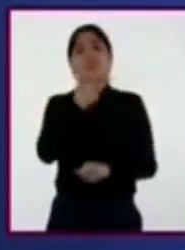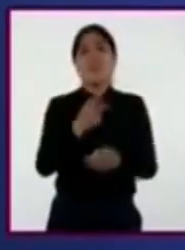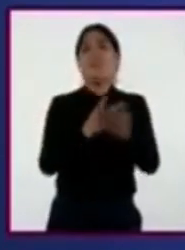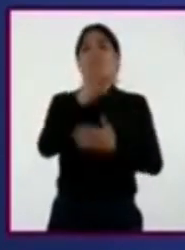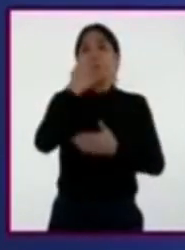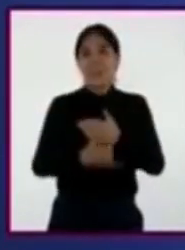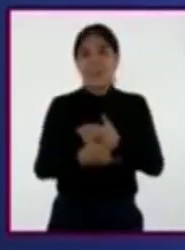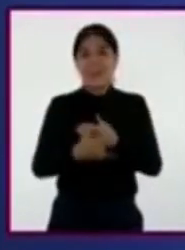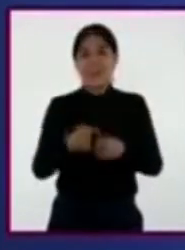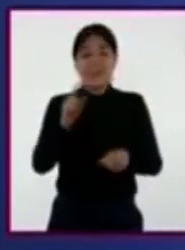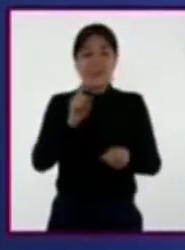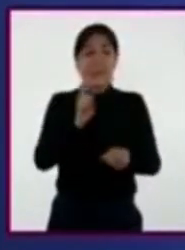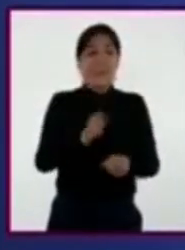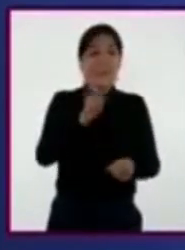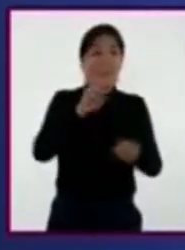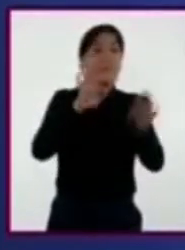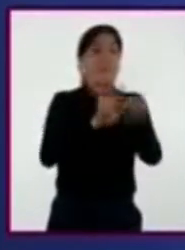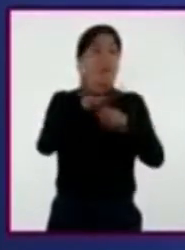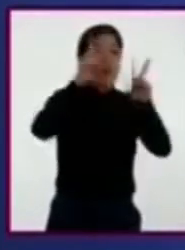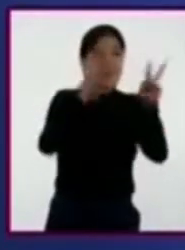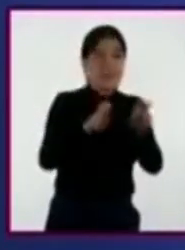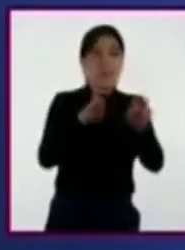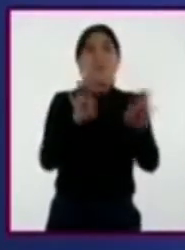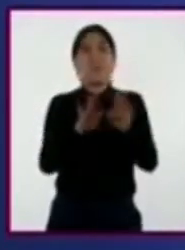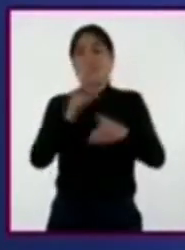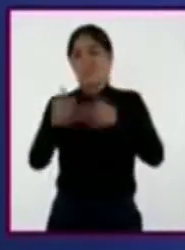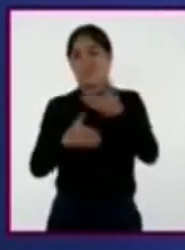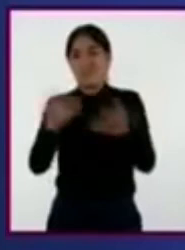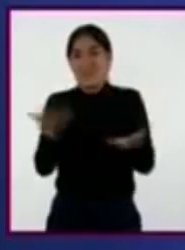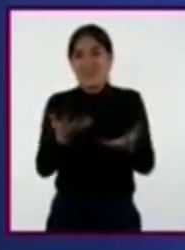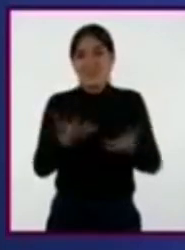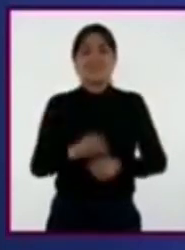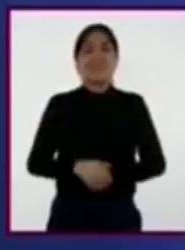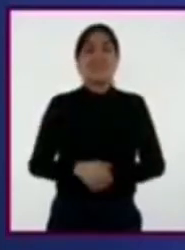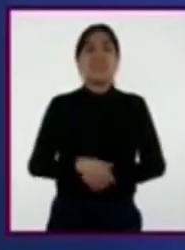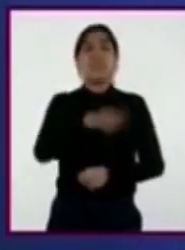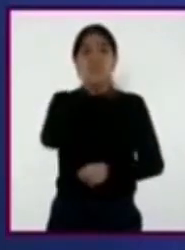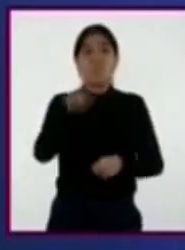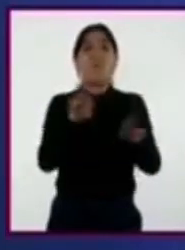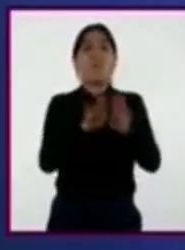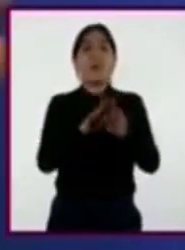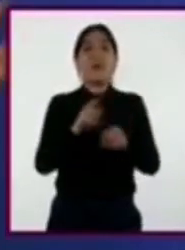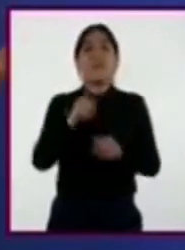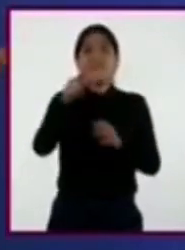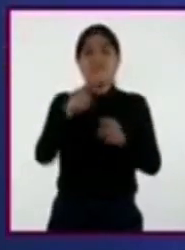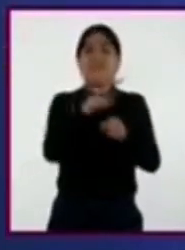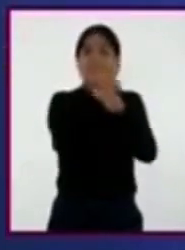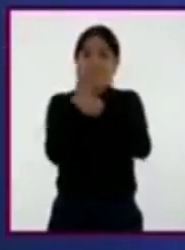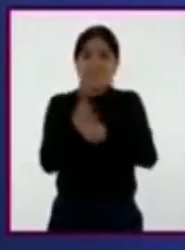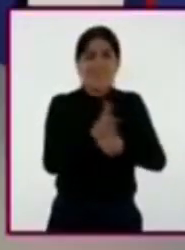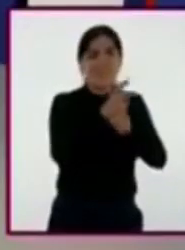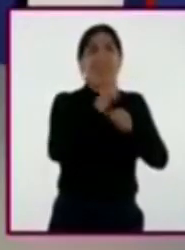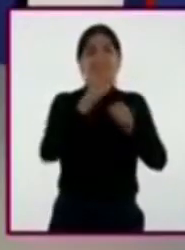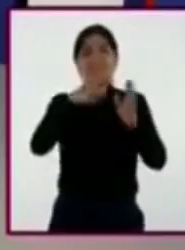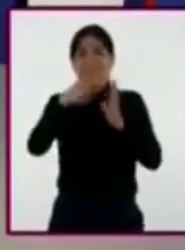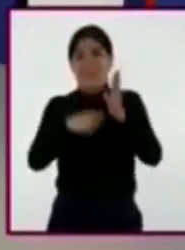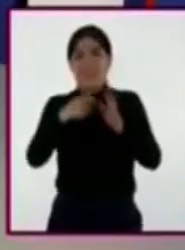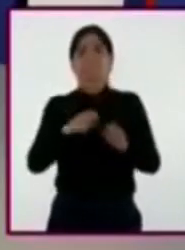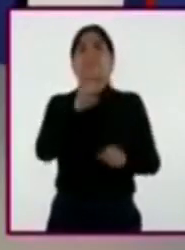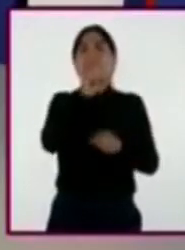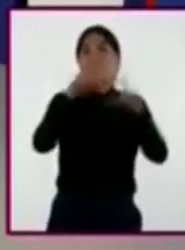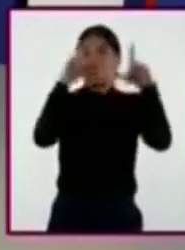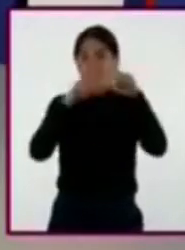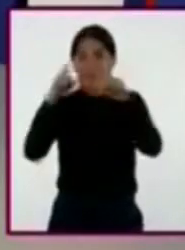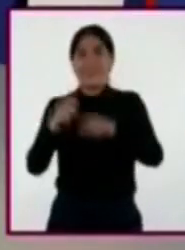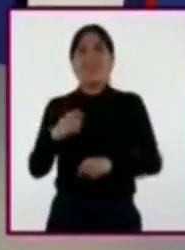proyecto, desde el tema hasta el proceso de elaboración. Si les es posible, graben un video o tomen fotografías. Nos dará